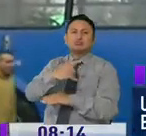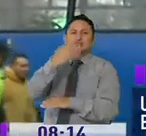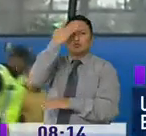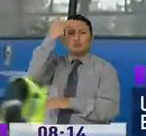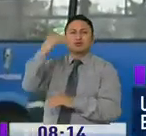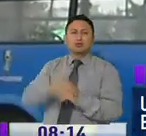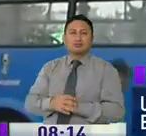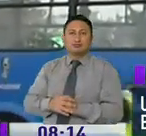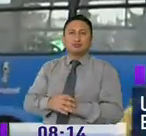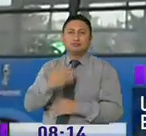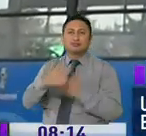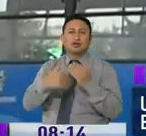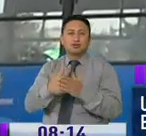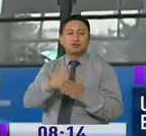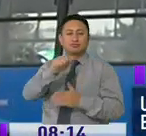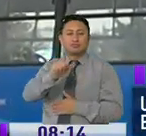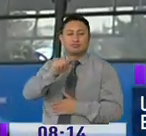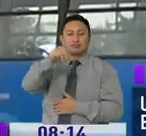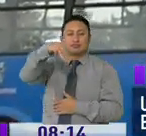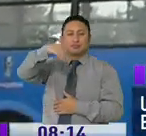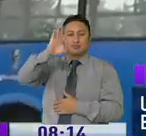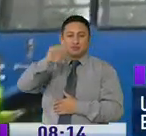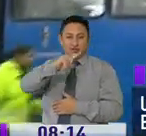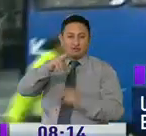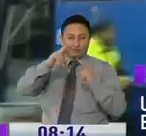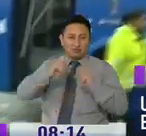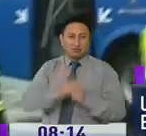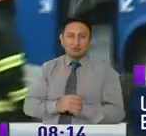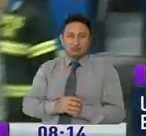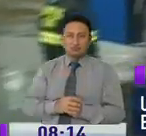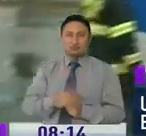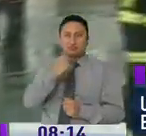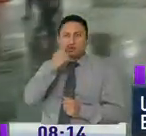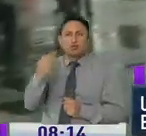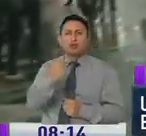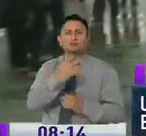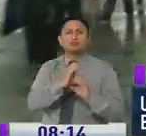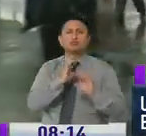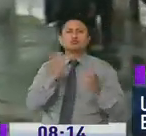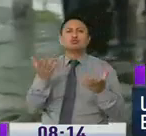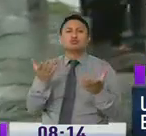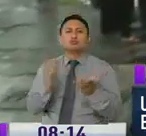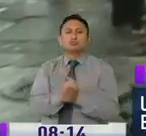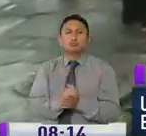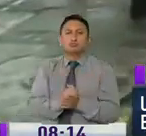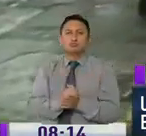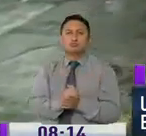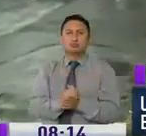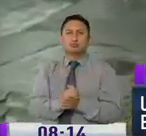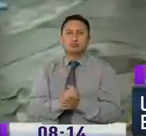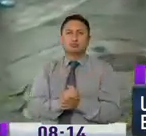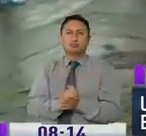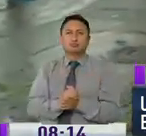incidente la determinará la Agencia Metropolitana de Tránsito. ¿Qué pasó con el conductor de la unidad? Ya, bueno, justamente